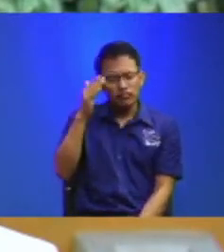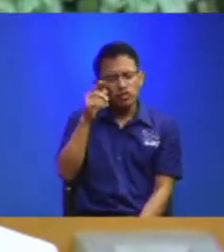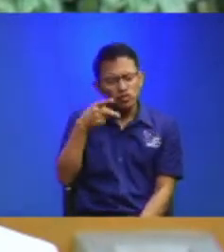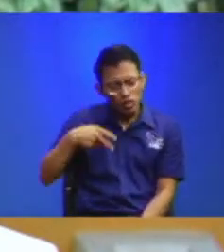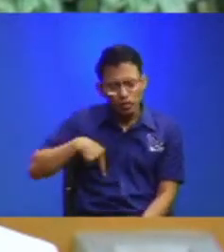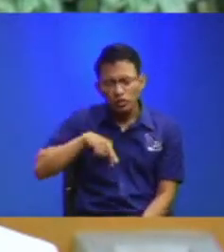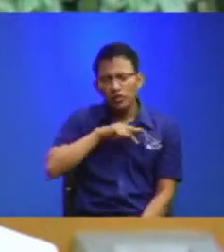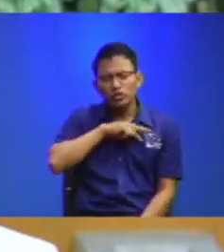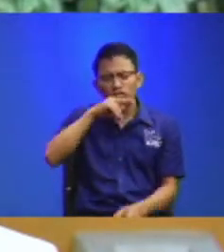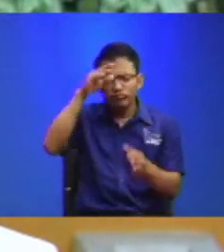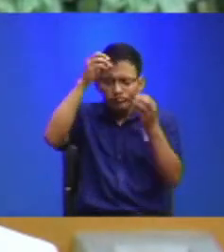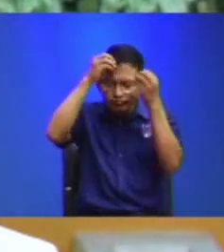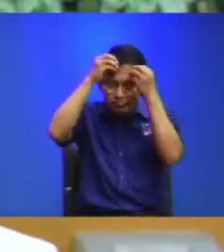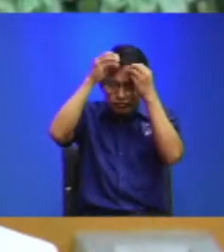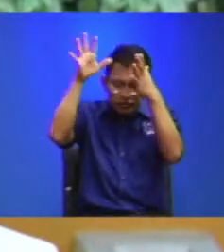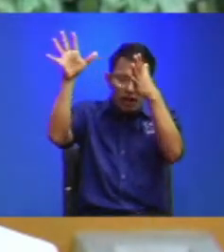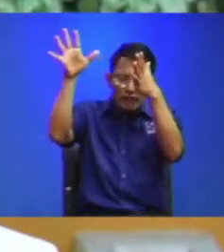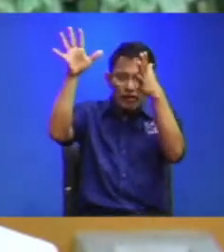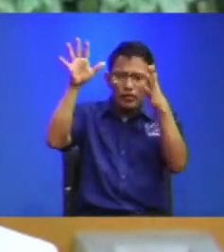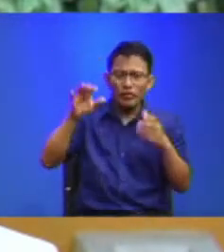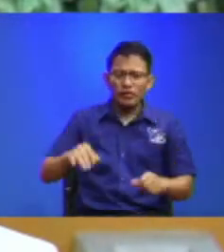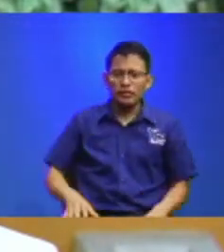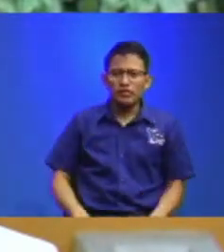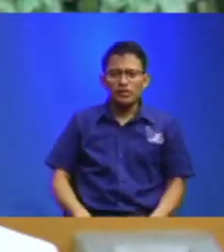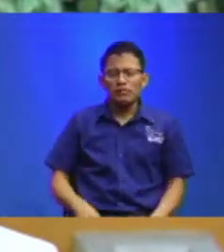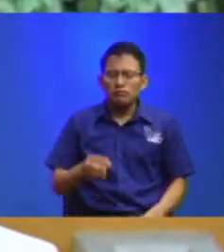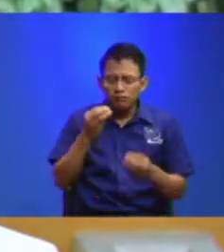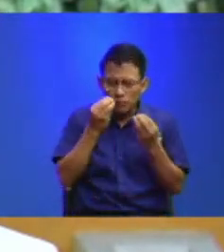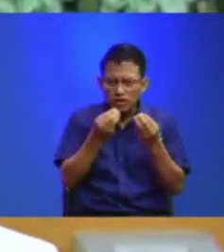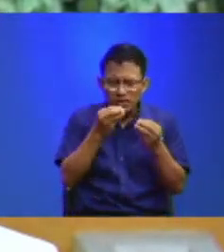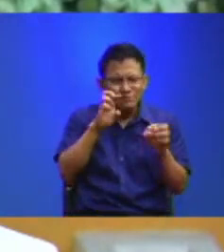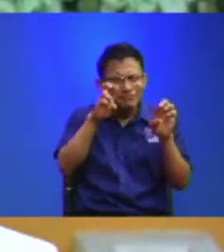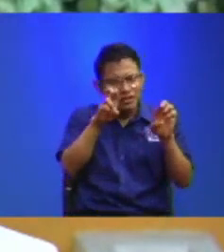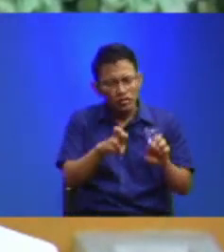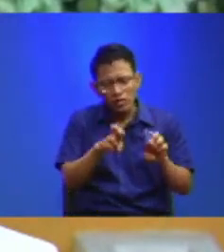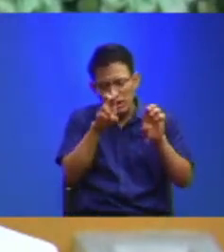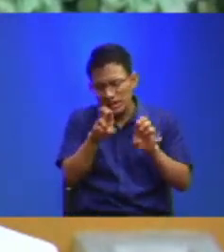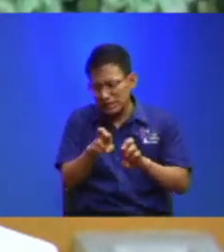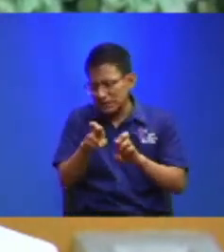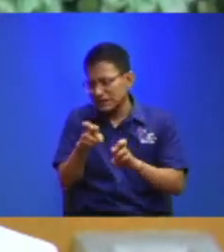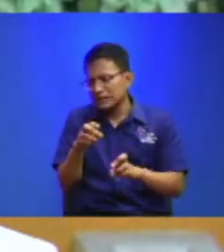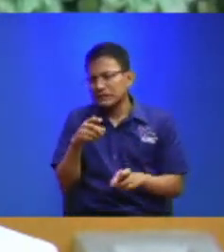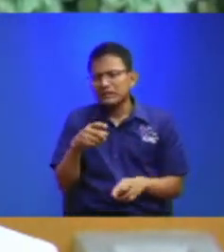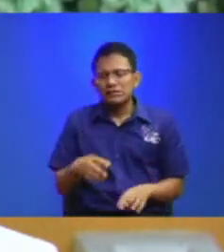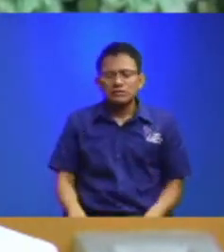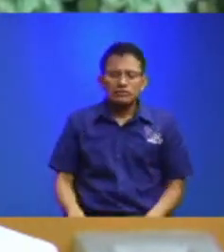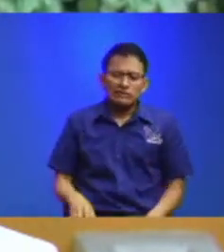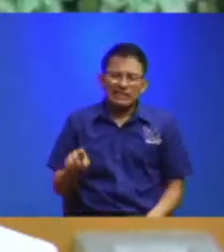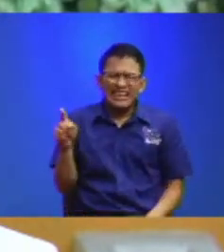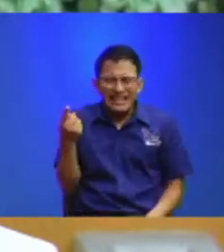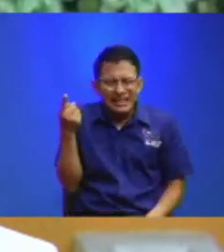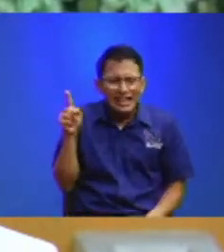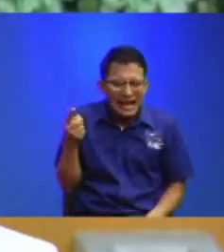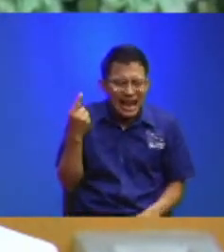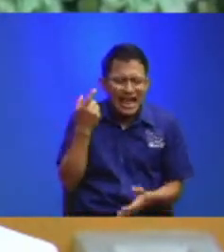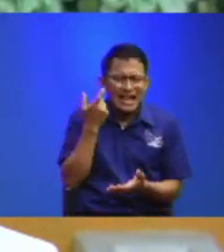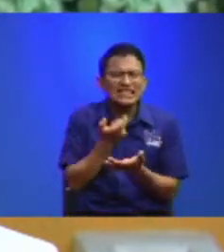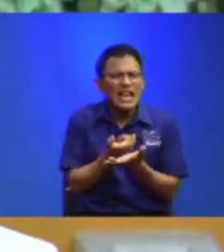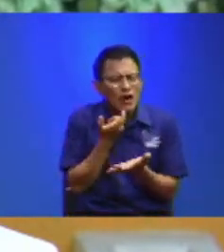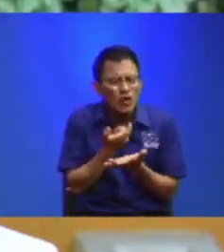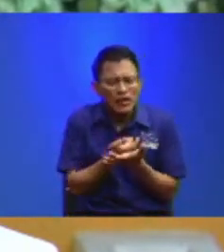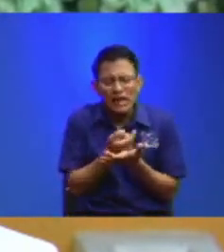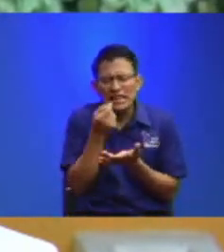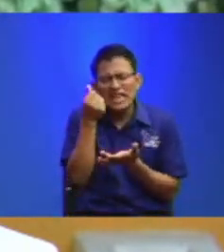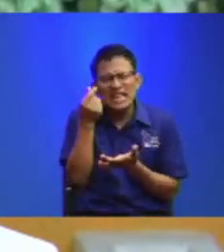piedra de tropiezo. Mucha gente se queja de las deudas y que no le alcance el dinero, pero yo creo que en algunos casos